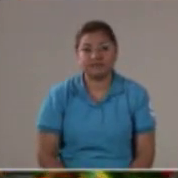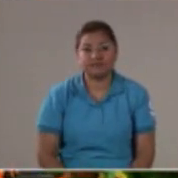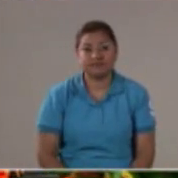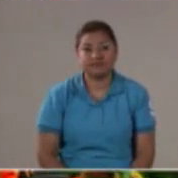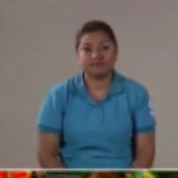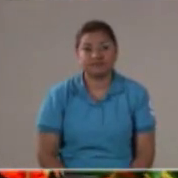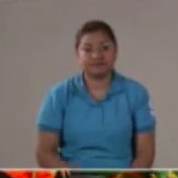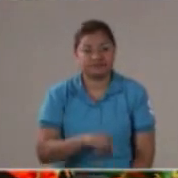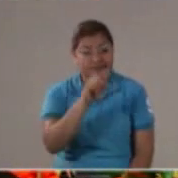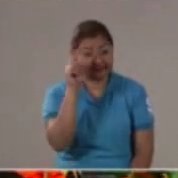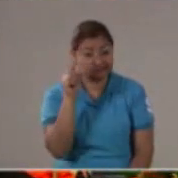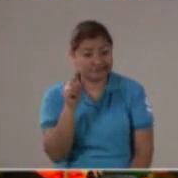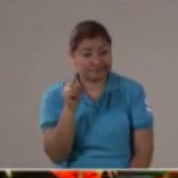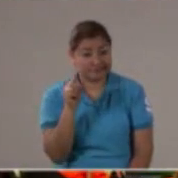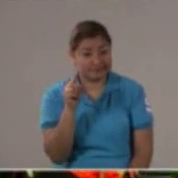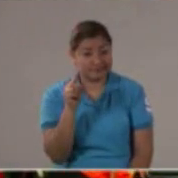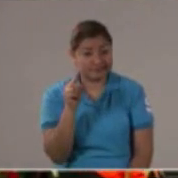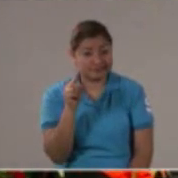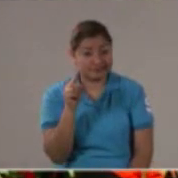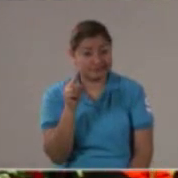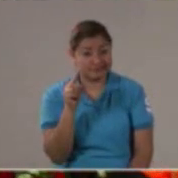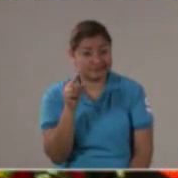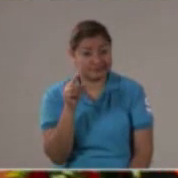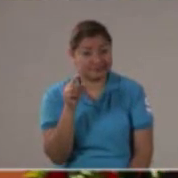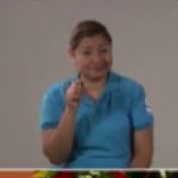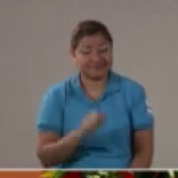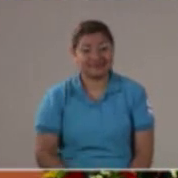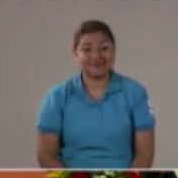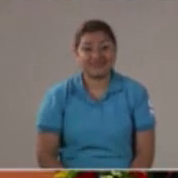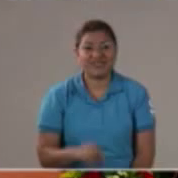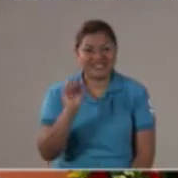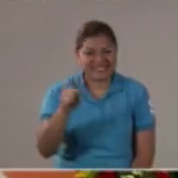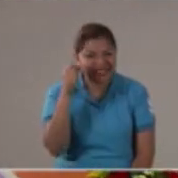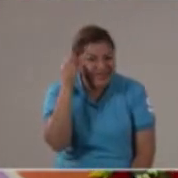¿Cómo así? No sé si coligió lo que traté de decir.